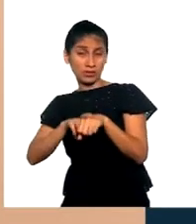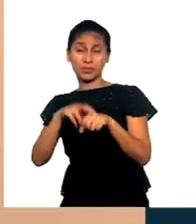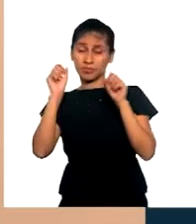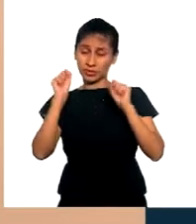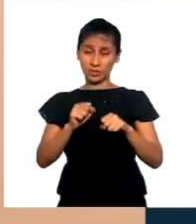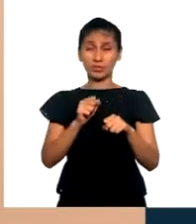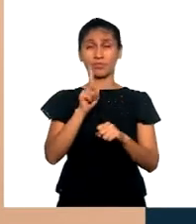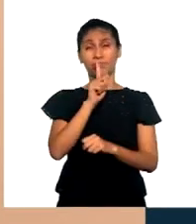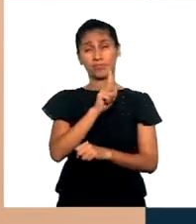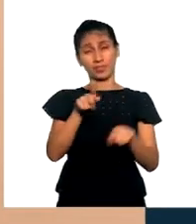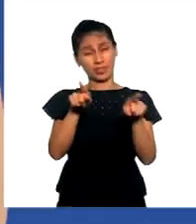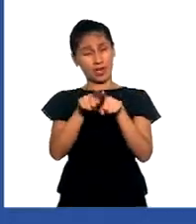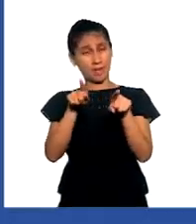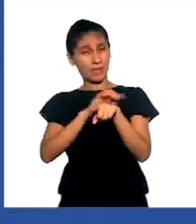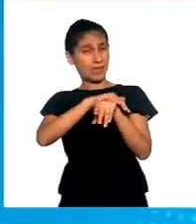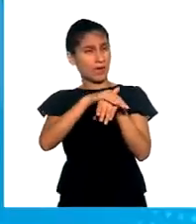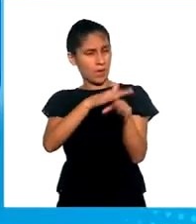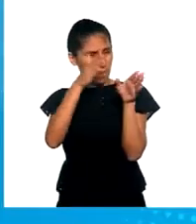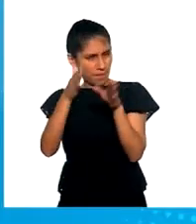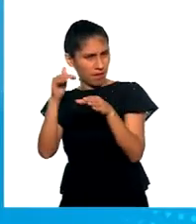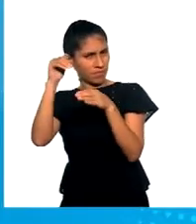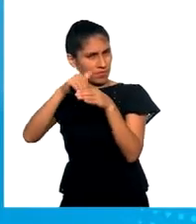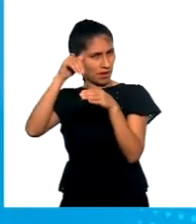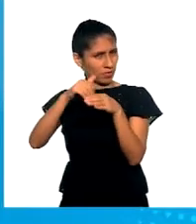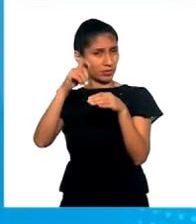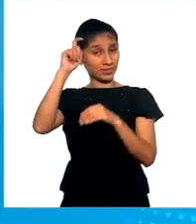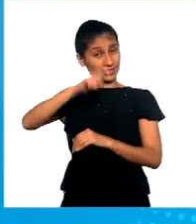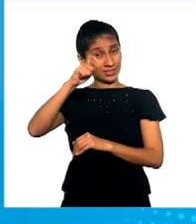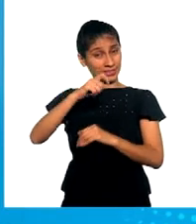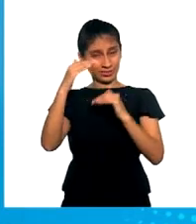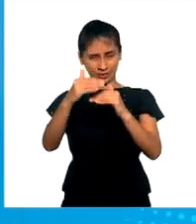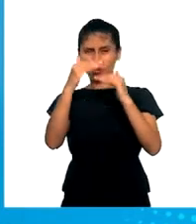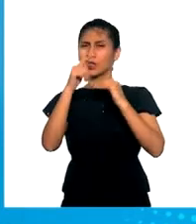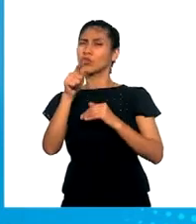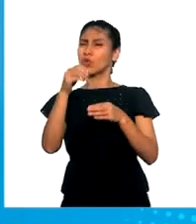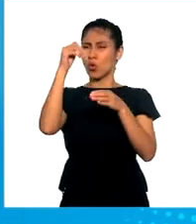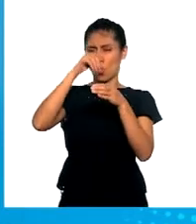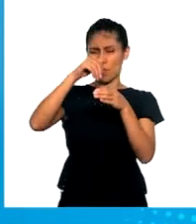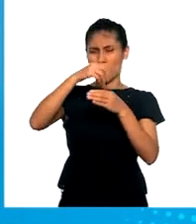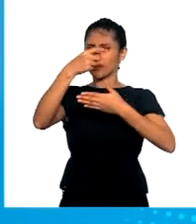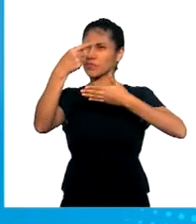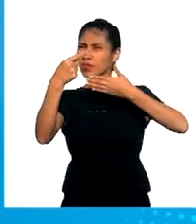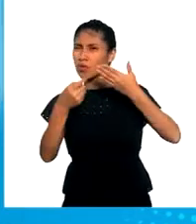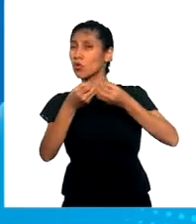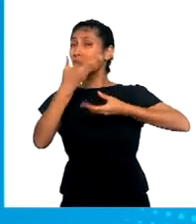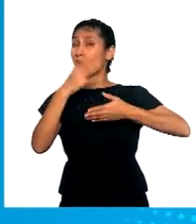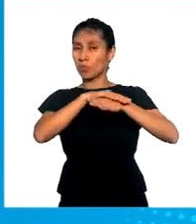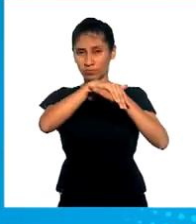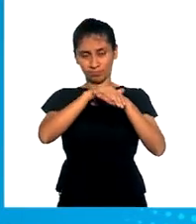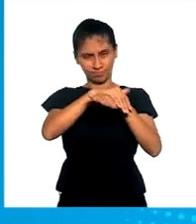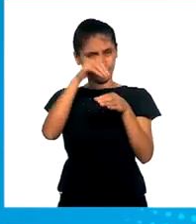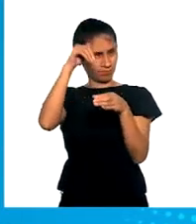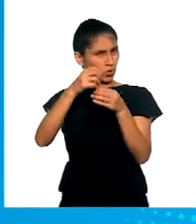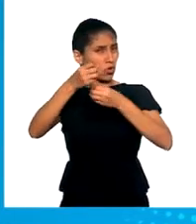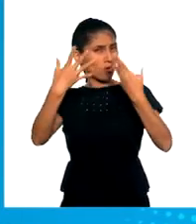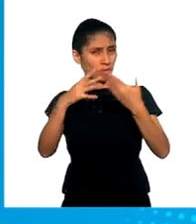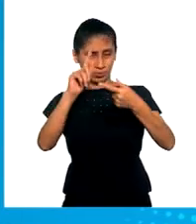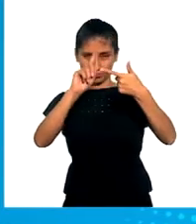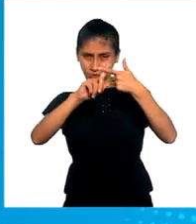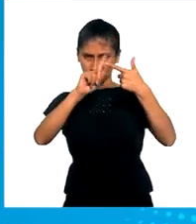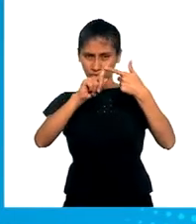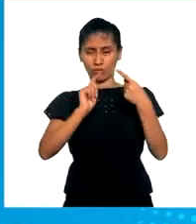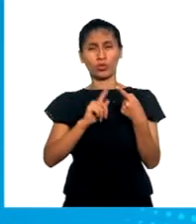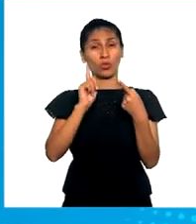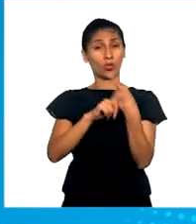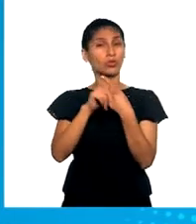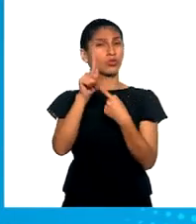requerimos un plan de ahorro hay cinco pasos para elaborar un plan de ahorro lo primero es definir la meta de ahorro